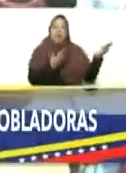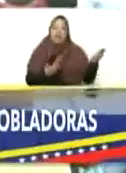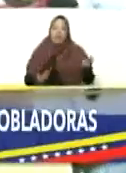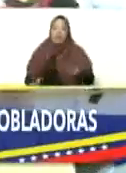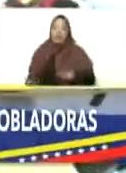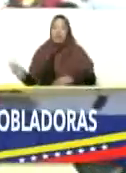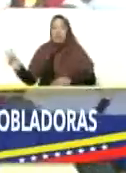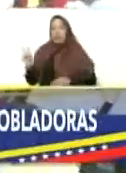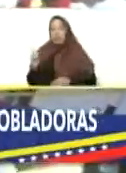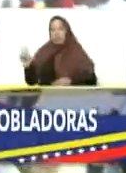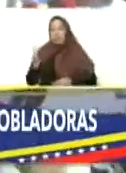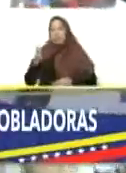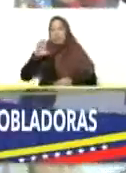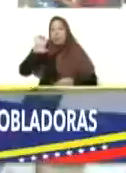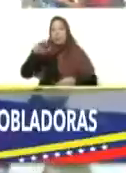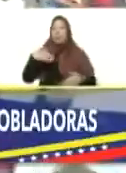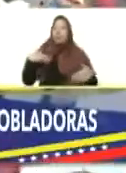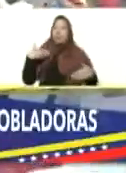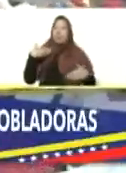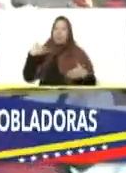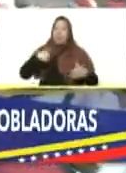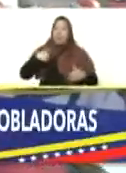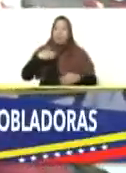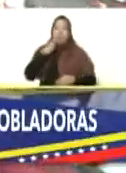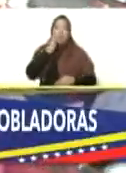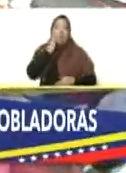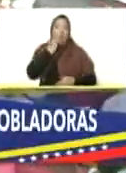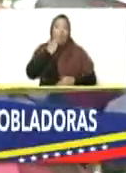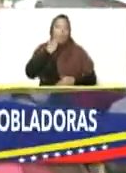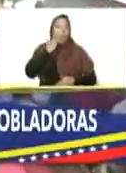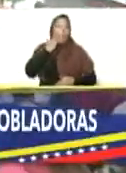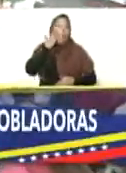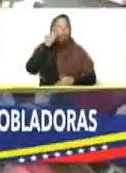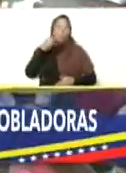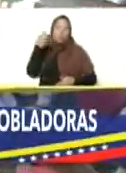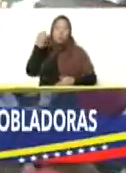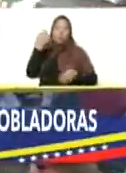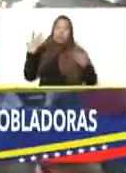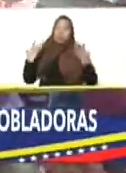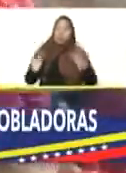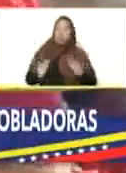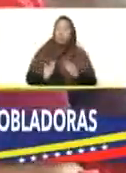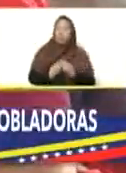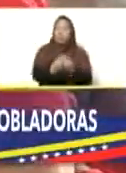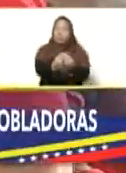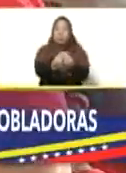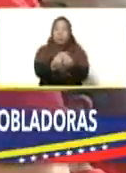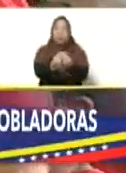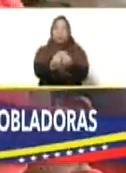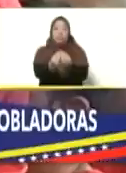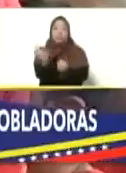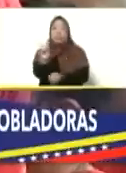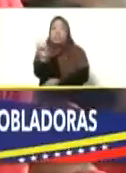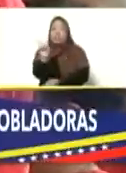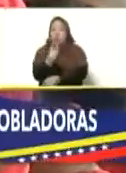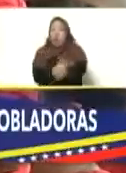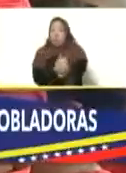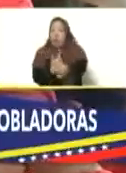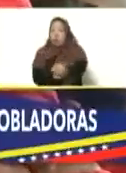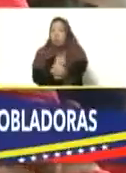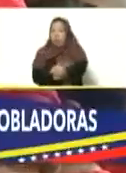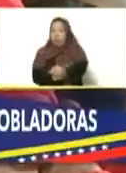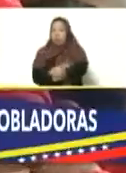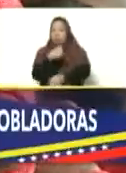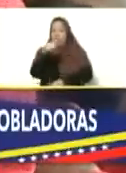venezuela sí me siento orgullosa de todo ese periplo junto con todos mis hermanos y hermanos venezolanos que usted